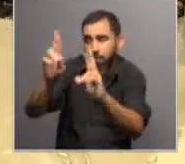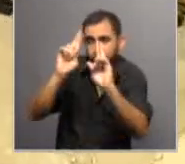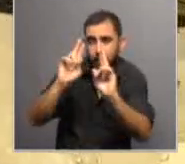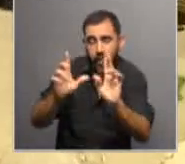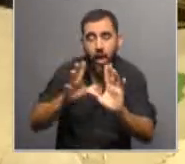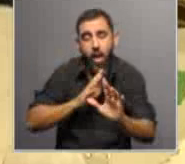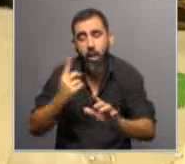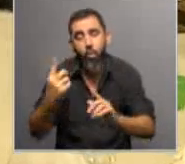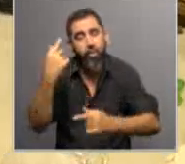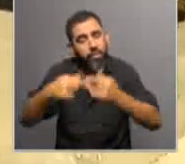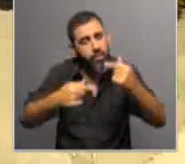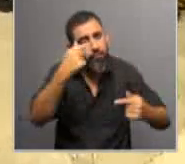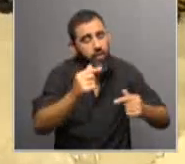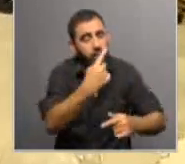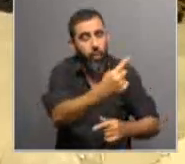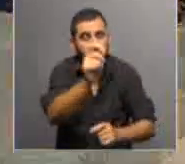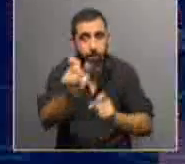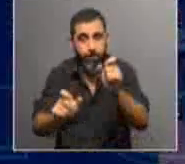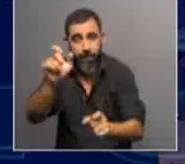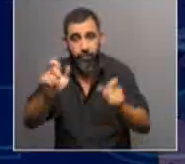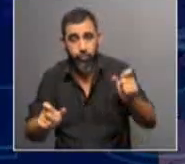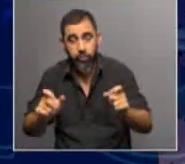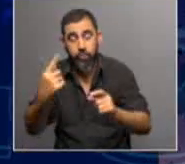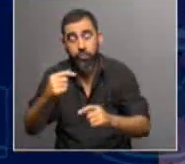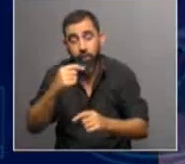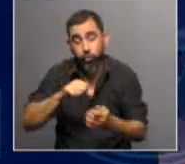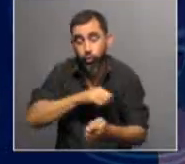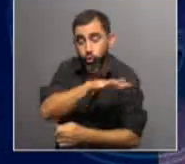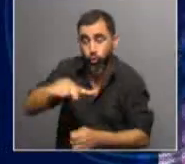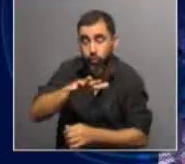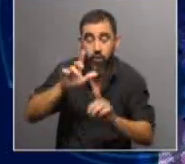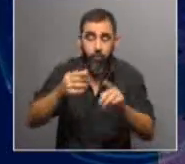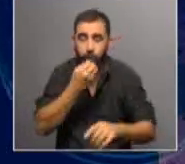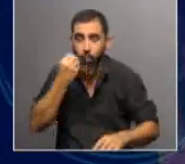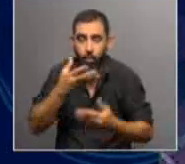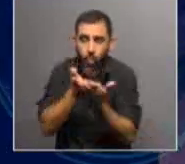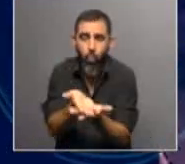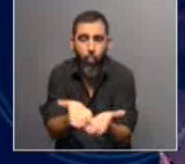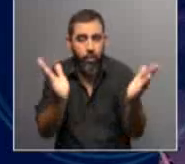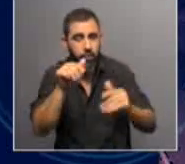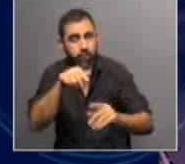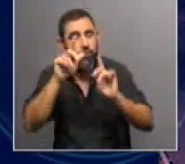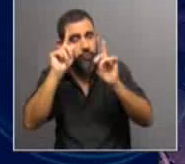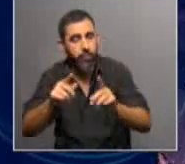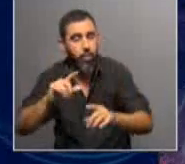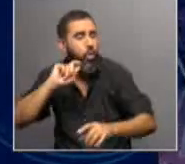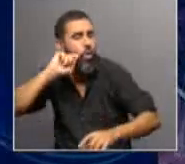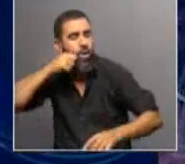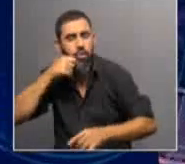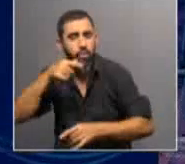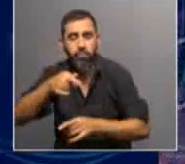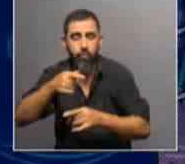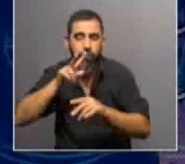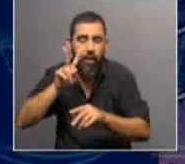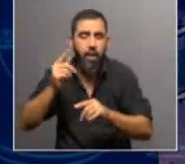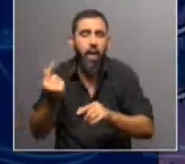que hay ritmos diferentes de cada persona. Y como sociedad también está bueno que veamos eso, ¿no? Que lo rico es eso, ver